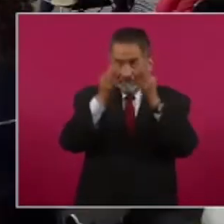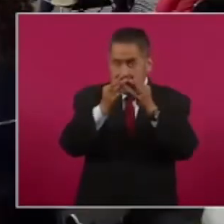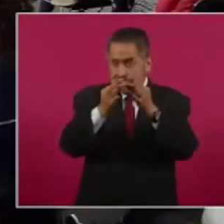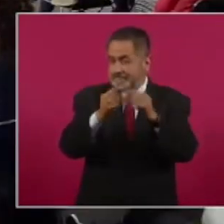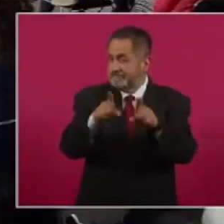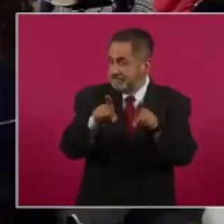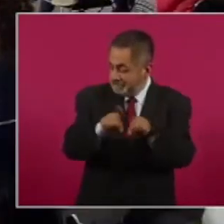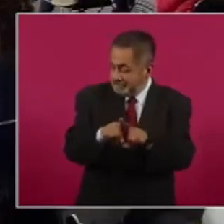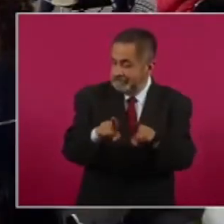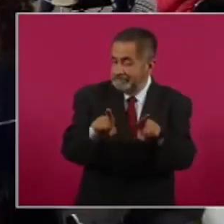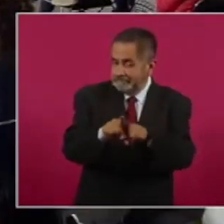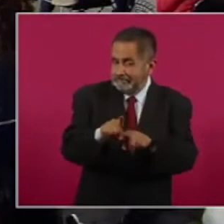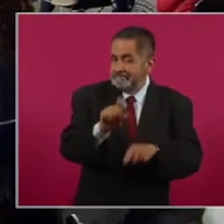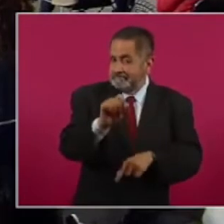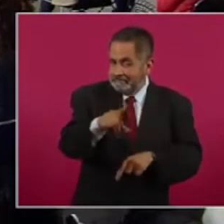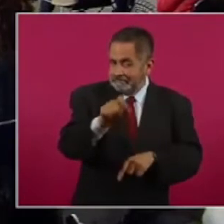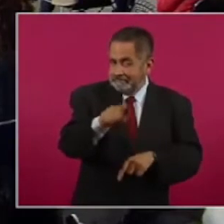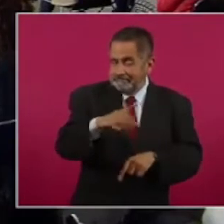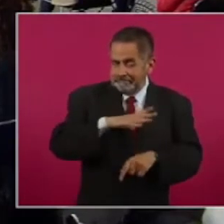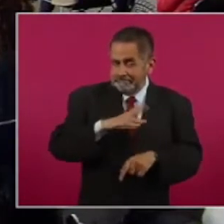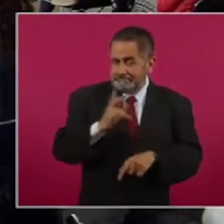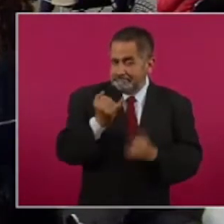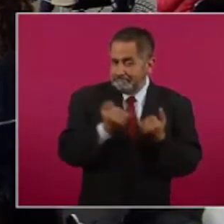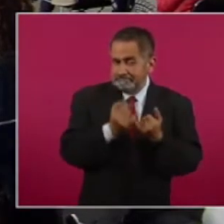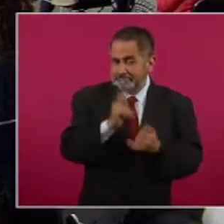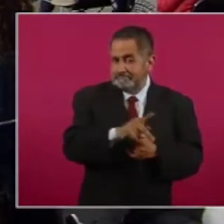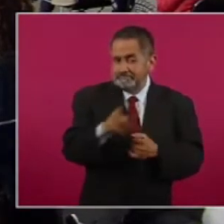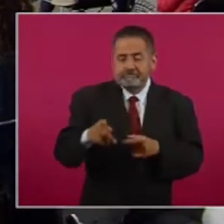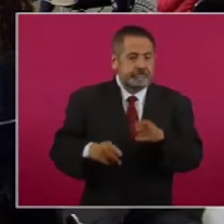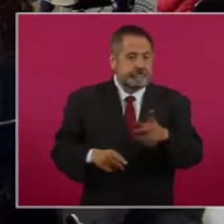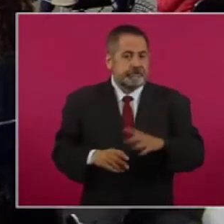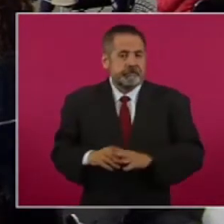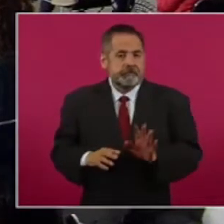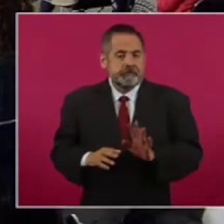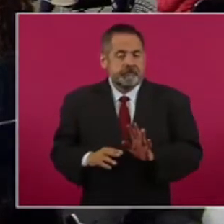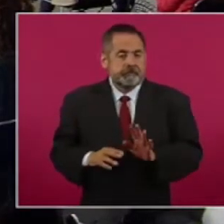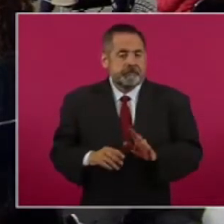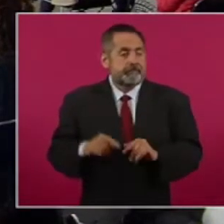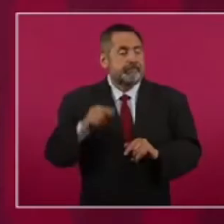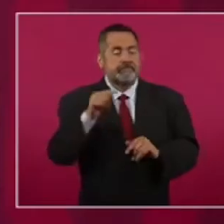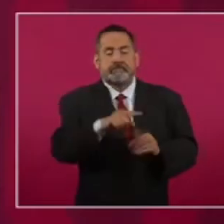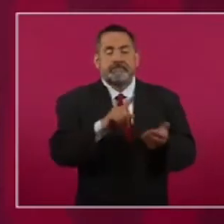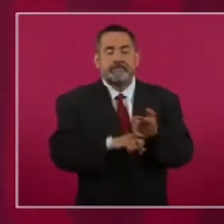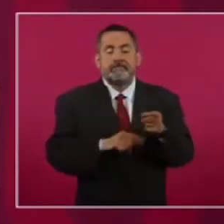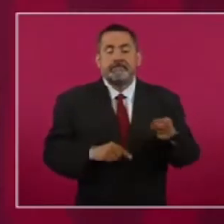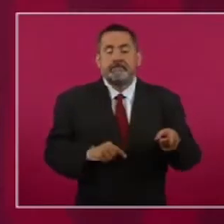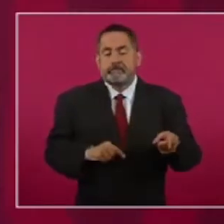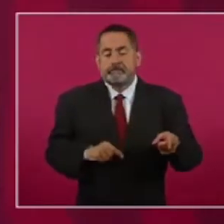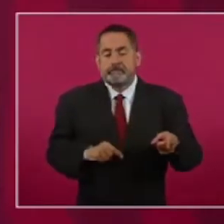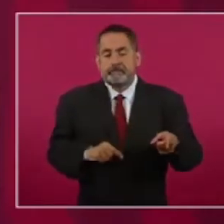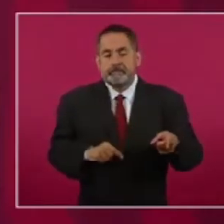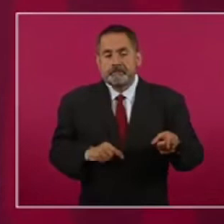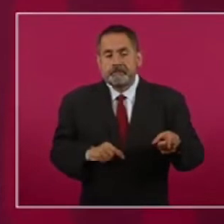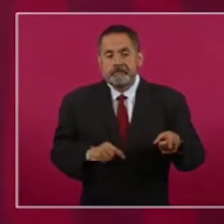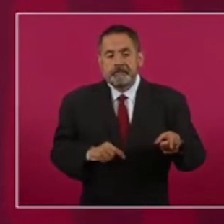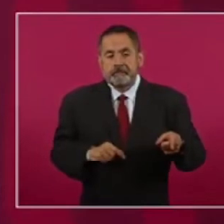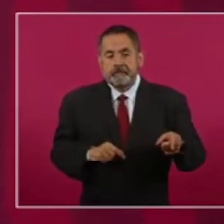pasando algo similar. Desde que están los